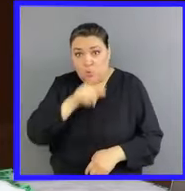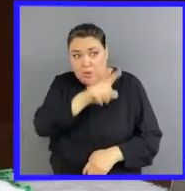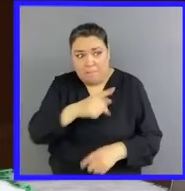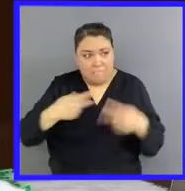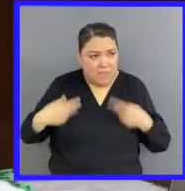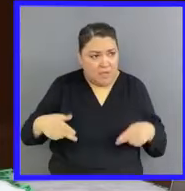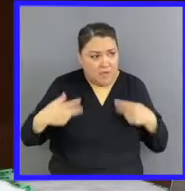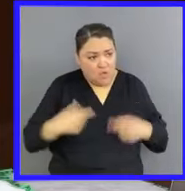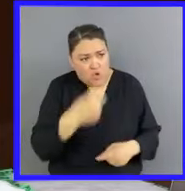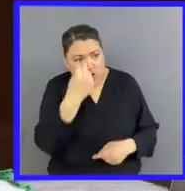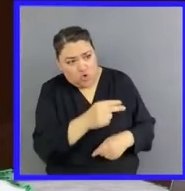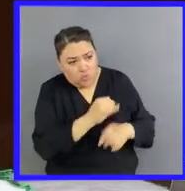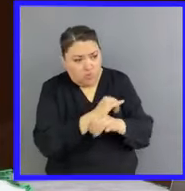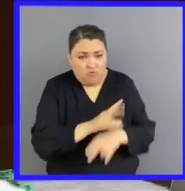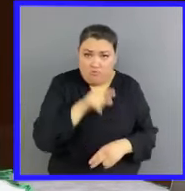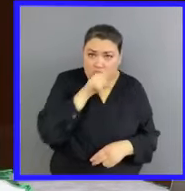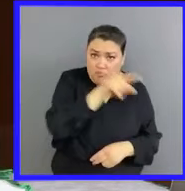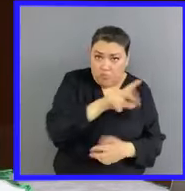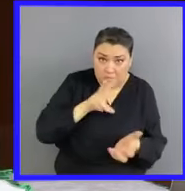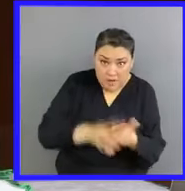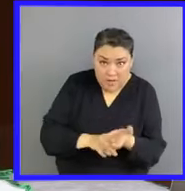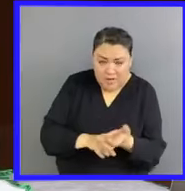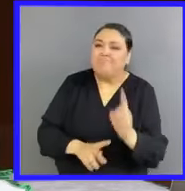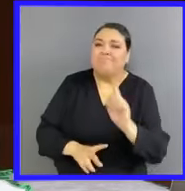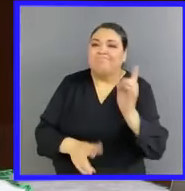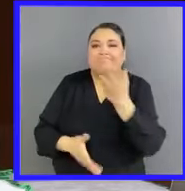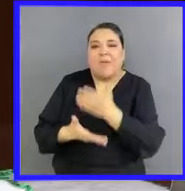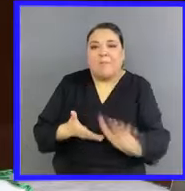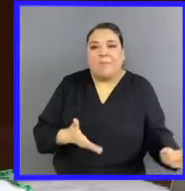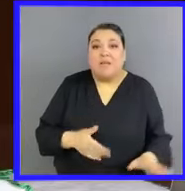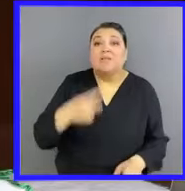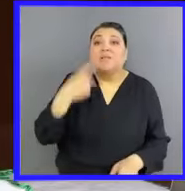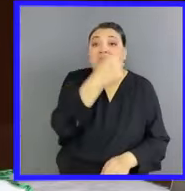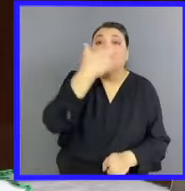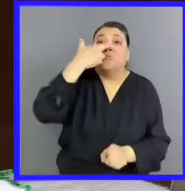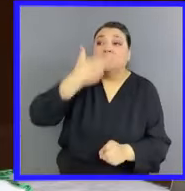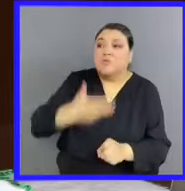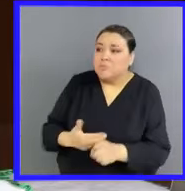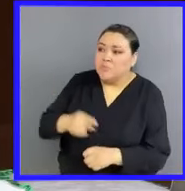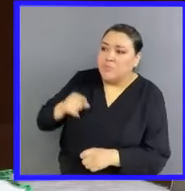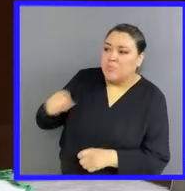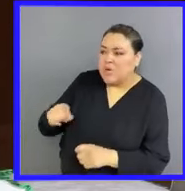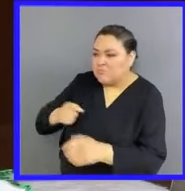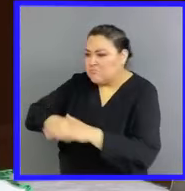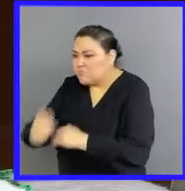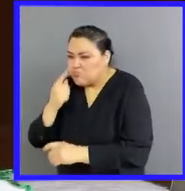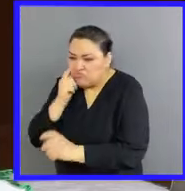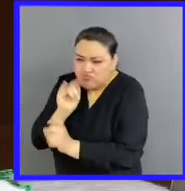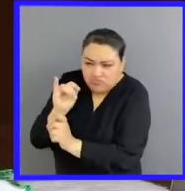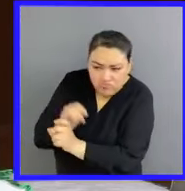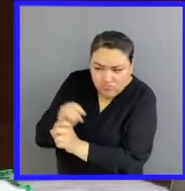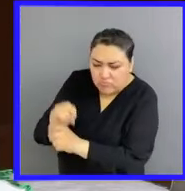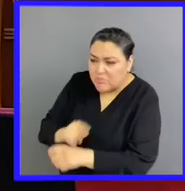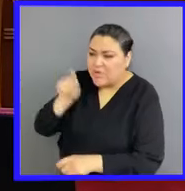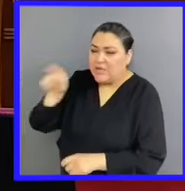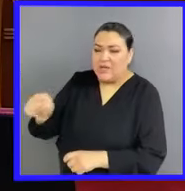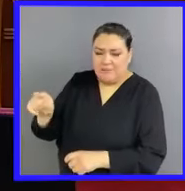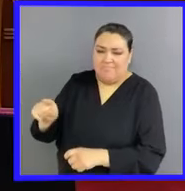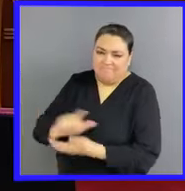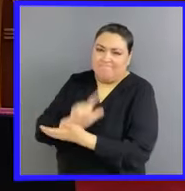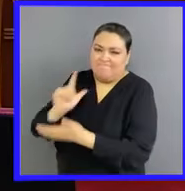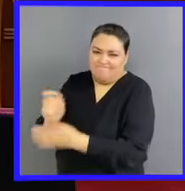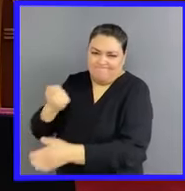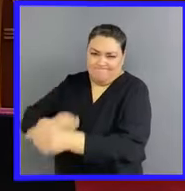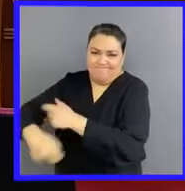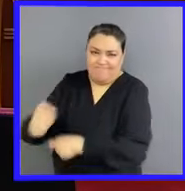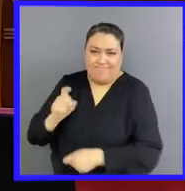del funcionario, sino de la competencia objetiva del órgano y de la debida fundamentación y motivación del acto. La defensa